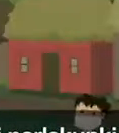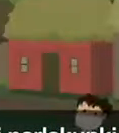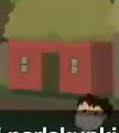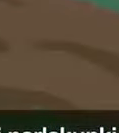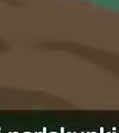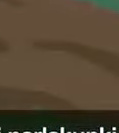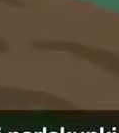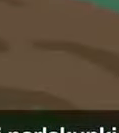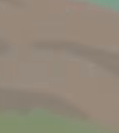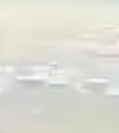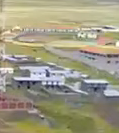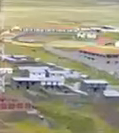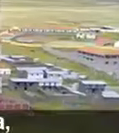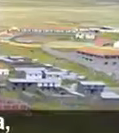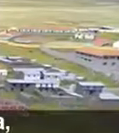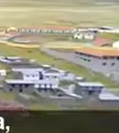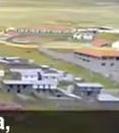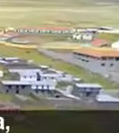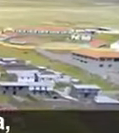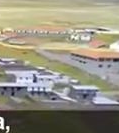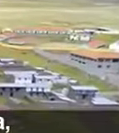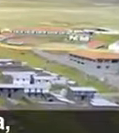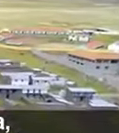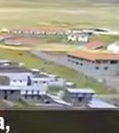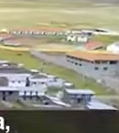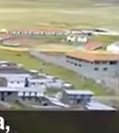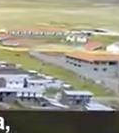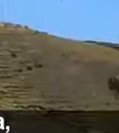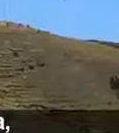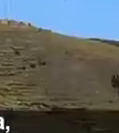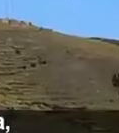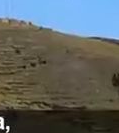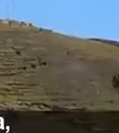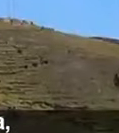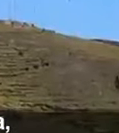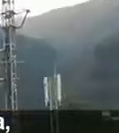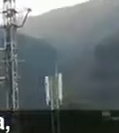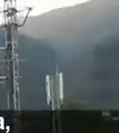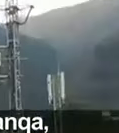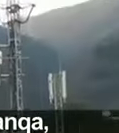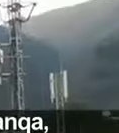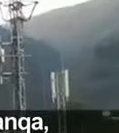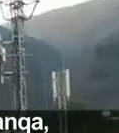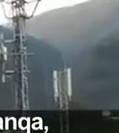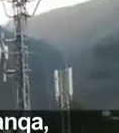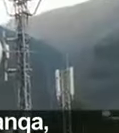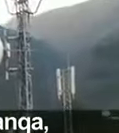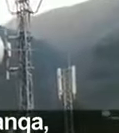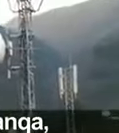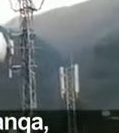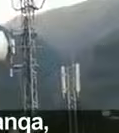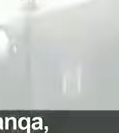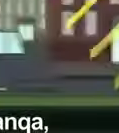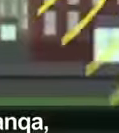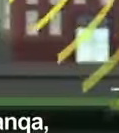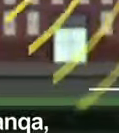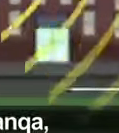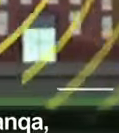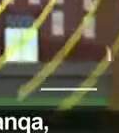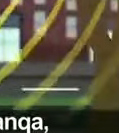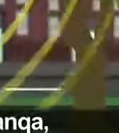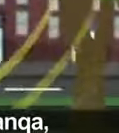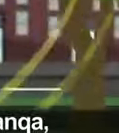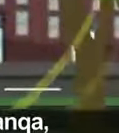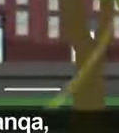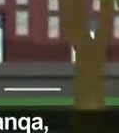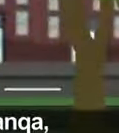allí parlakunki. Que muchos antenakunawanqa achka markakunam, comunidadkunam, parleta